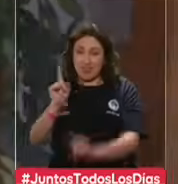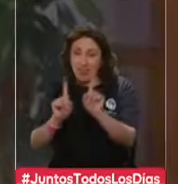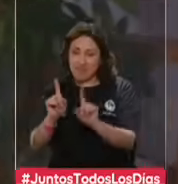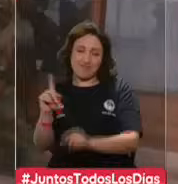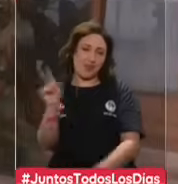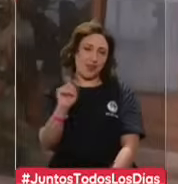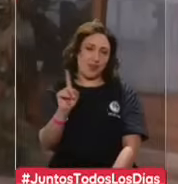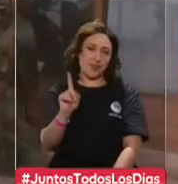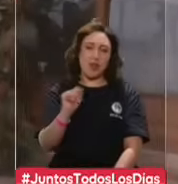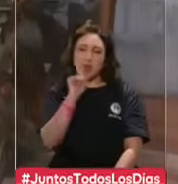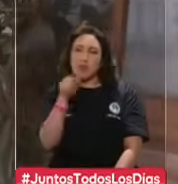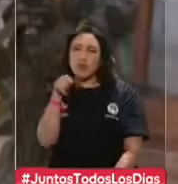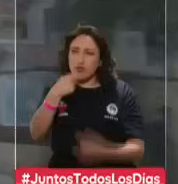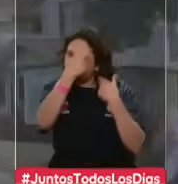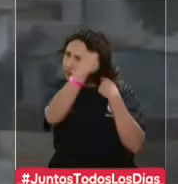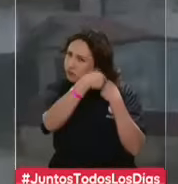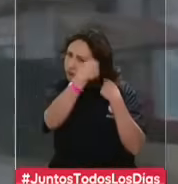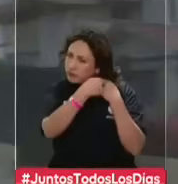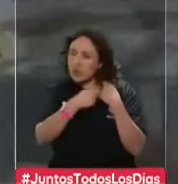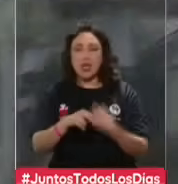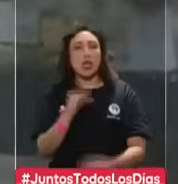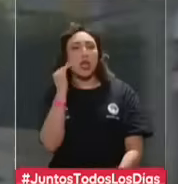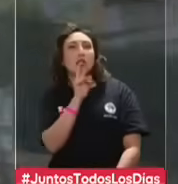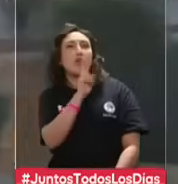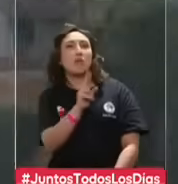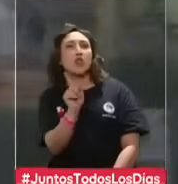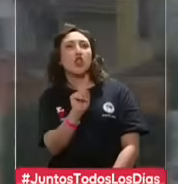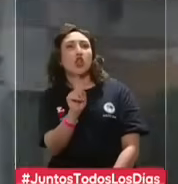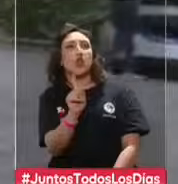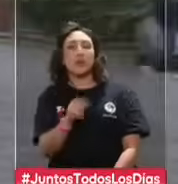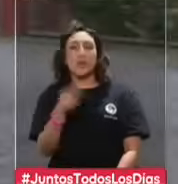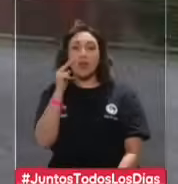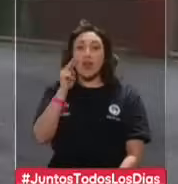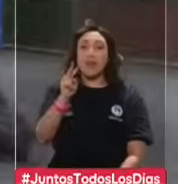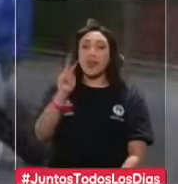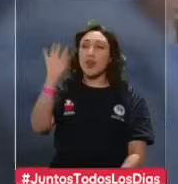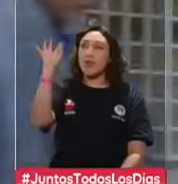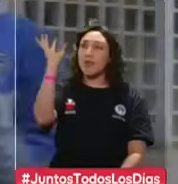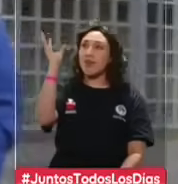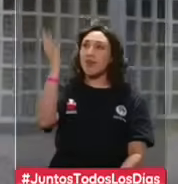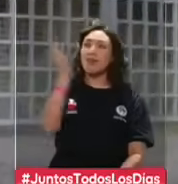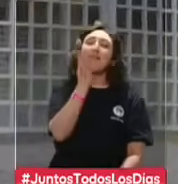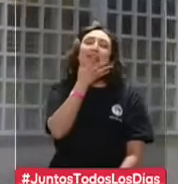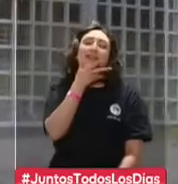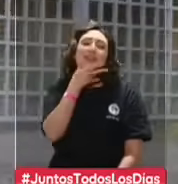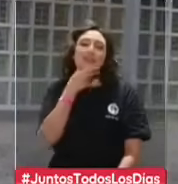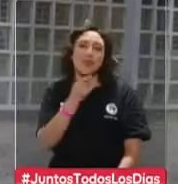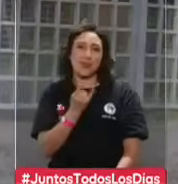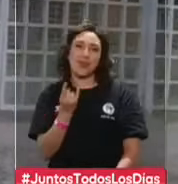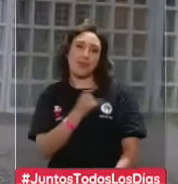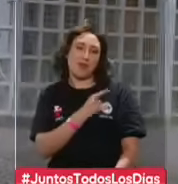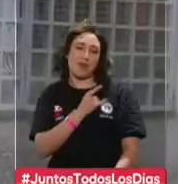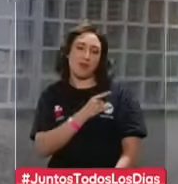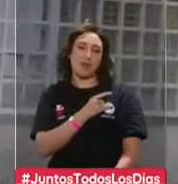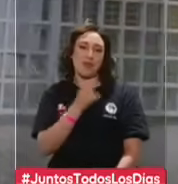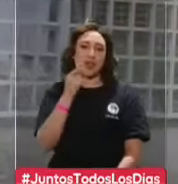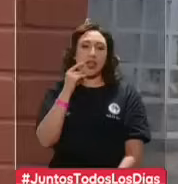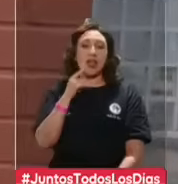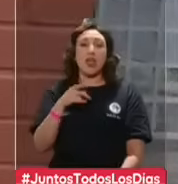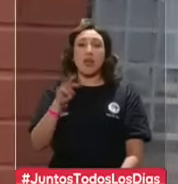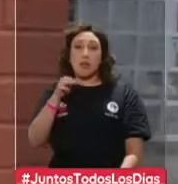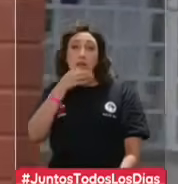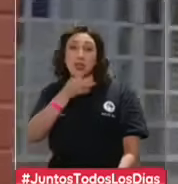peinaste? No. Vamos con este clima hermoso de Maipú. La autita. Vayan para adentro, pórtense